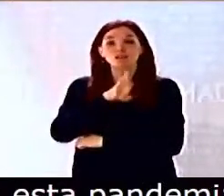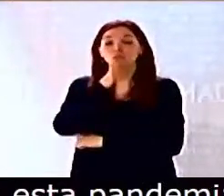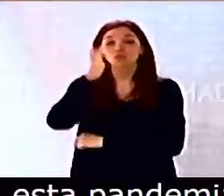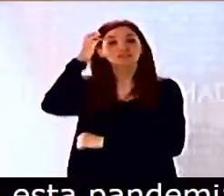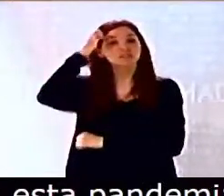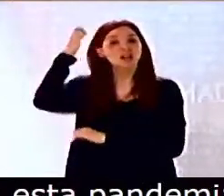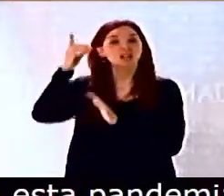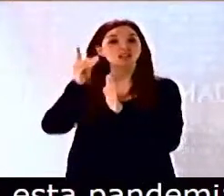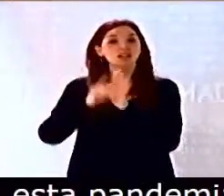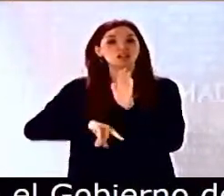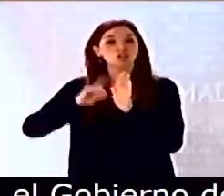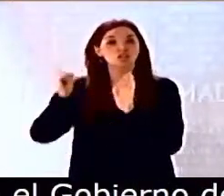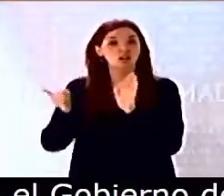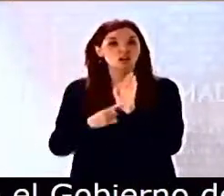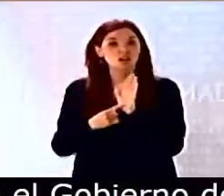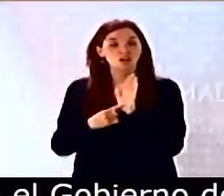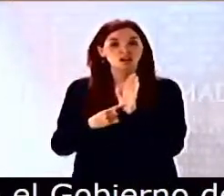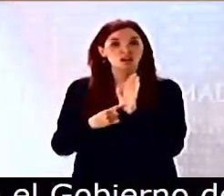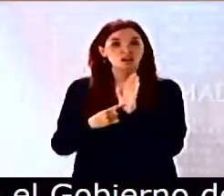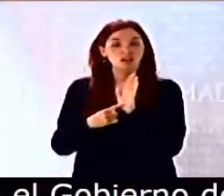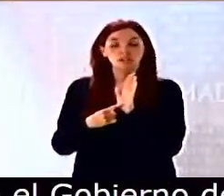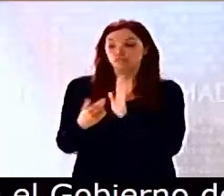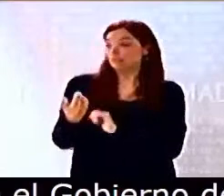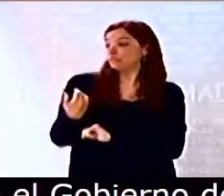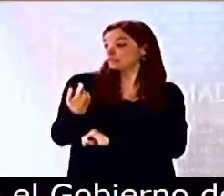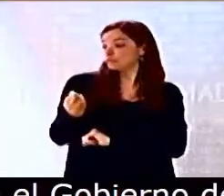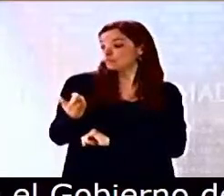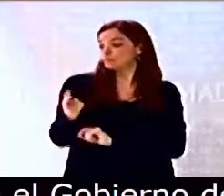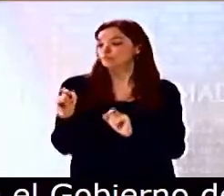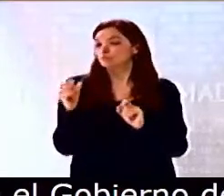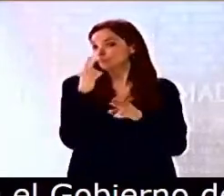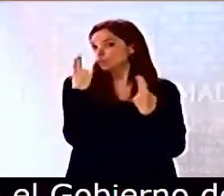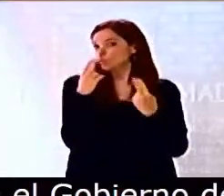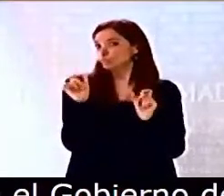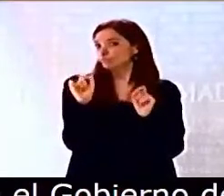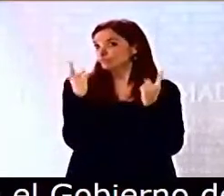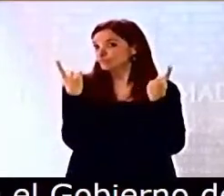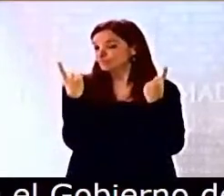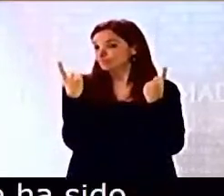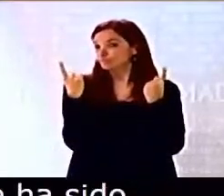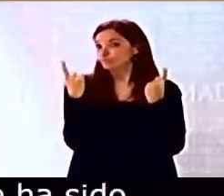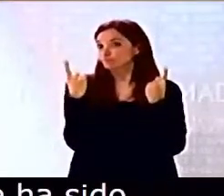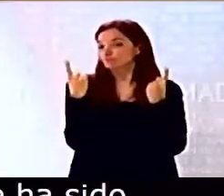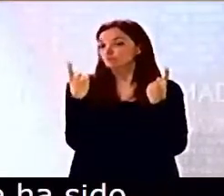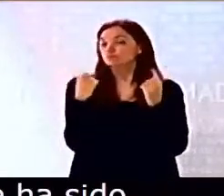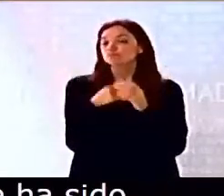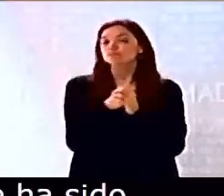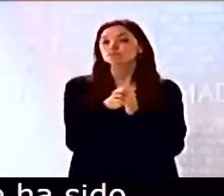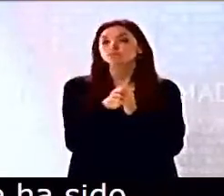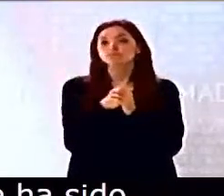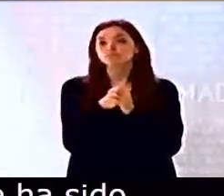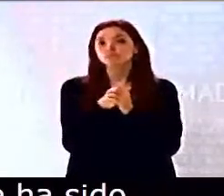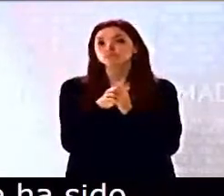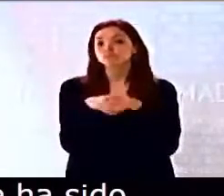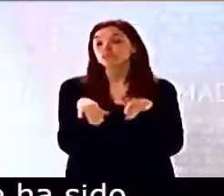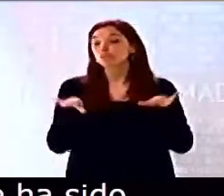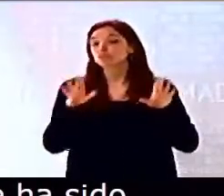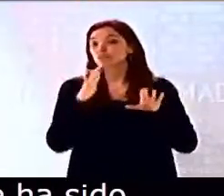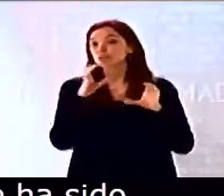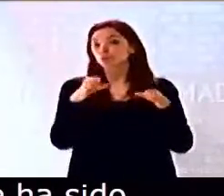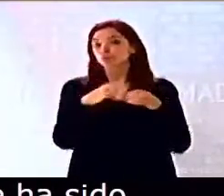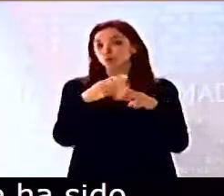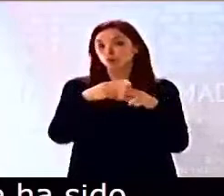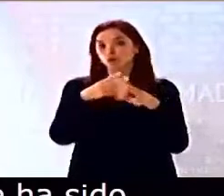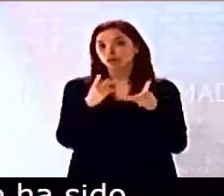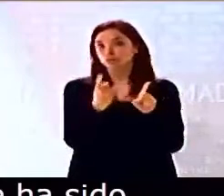Ley que recientemente ha sido publicado y que, a pesar de que los grupos de la oposición